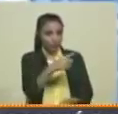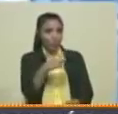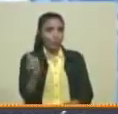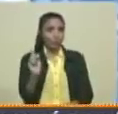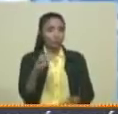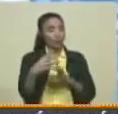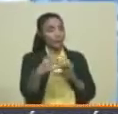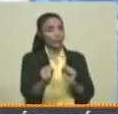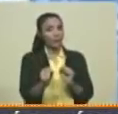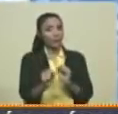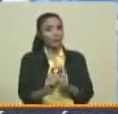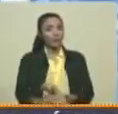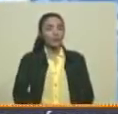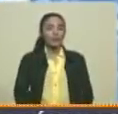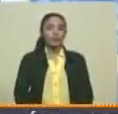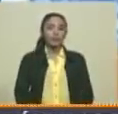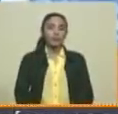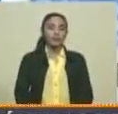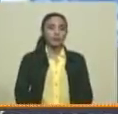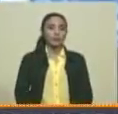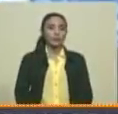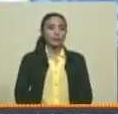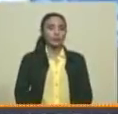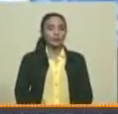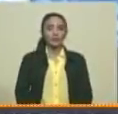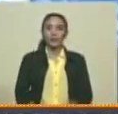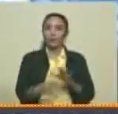pocas palabras. Yo quiero paz.